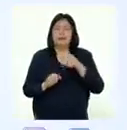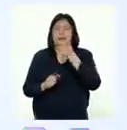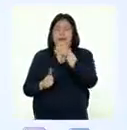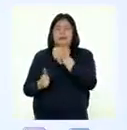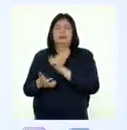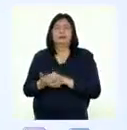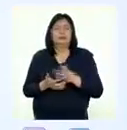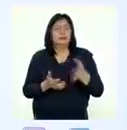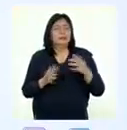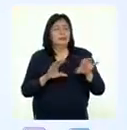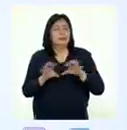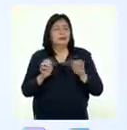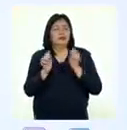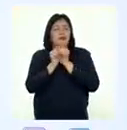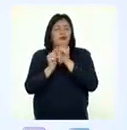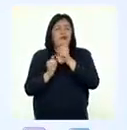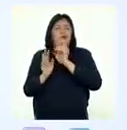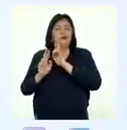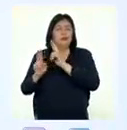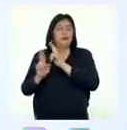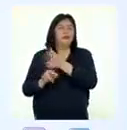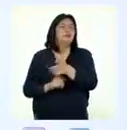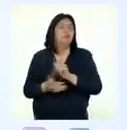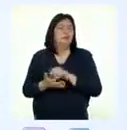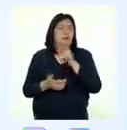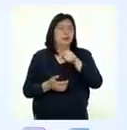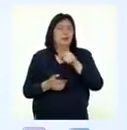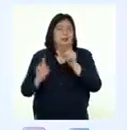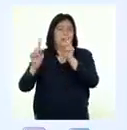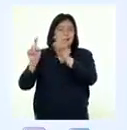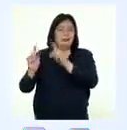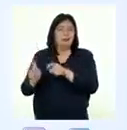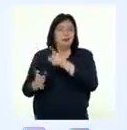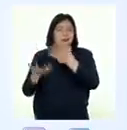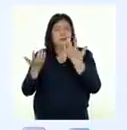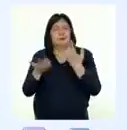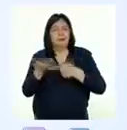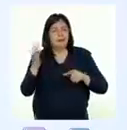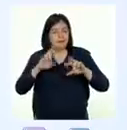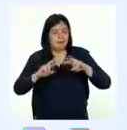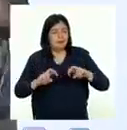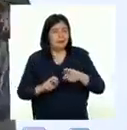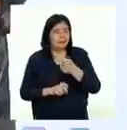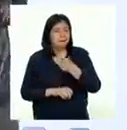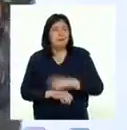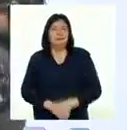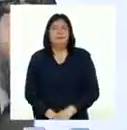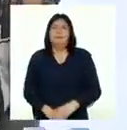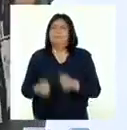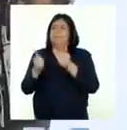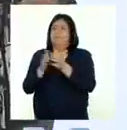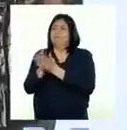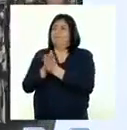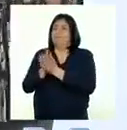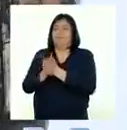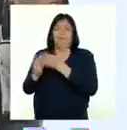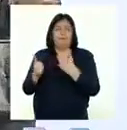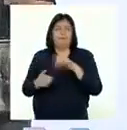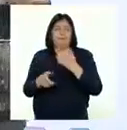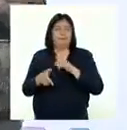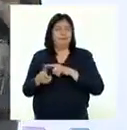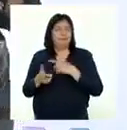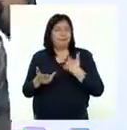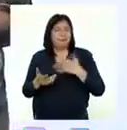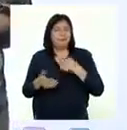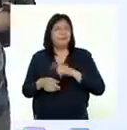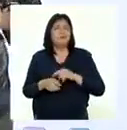Es momento de construir juntos la respuesta a nuestra pregunta de investigación. Genial, entonces creo que es